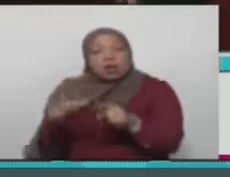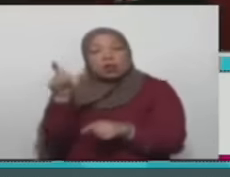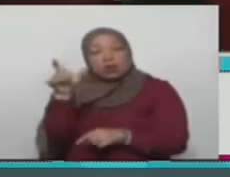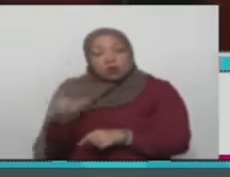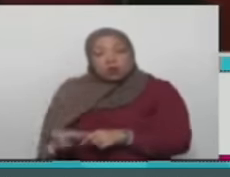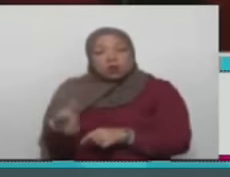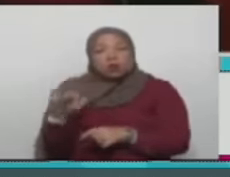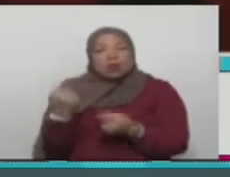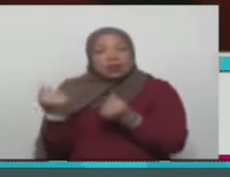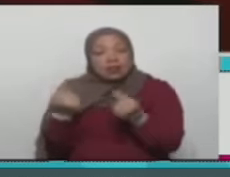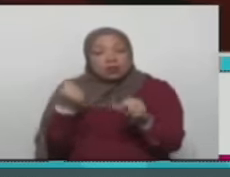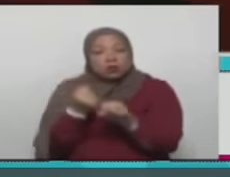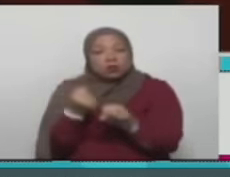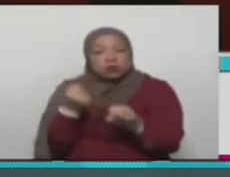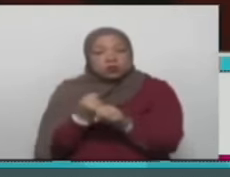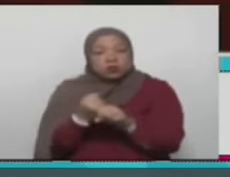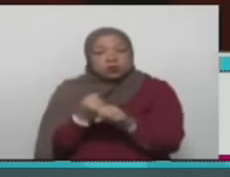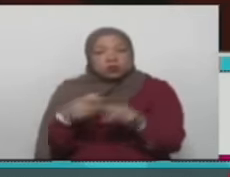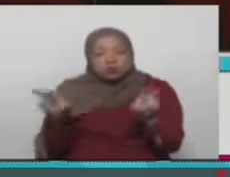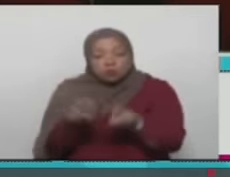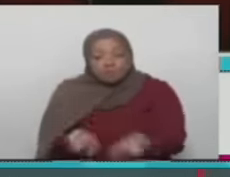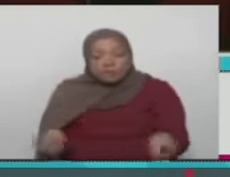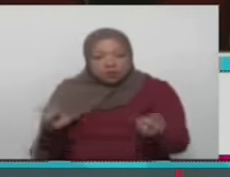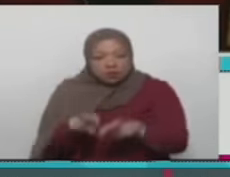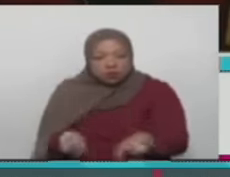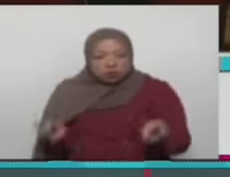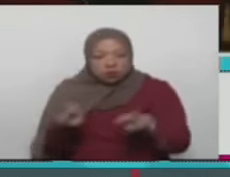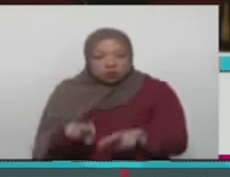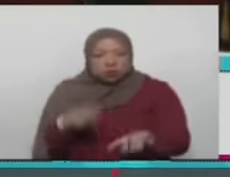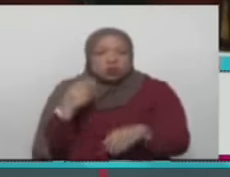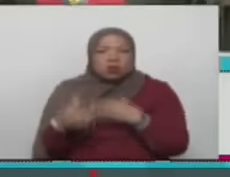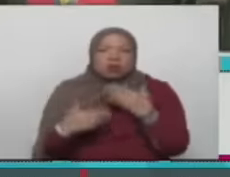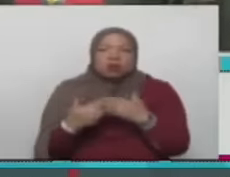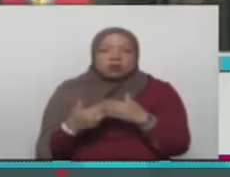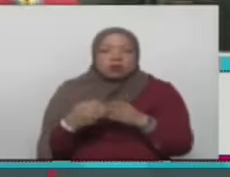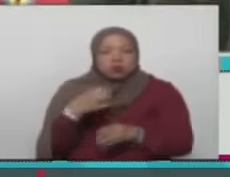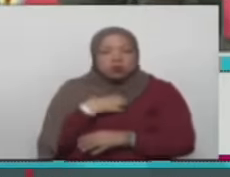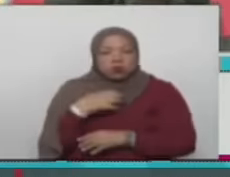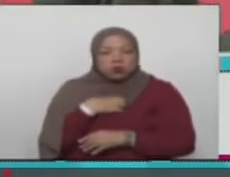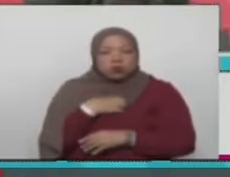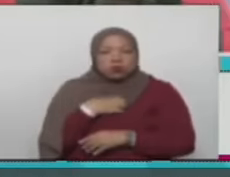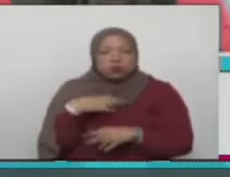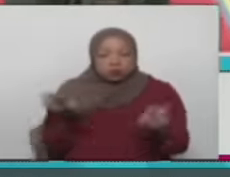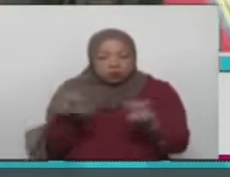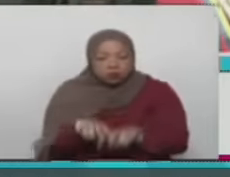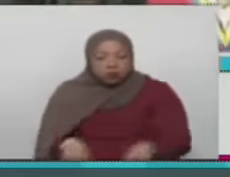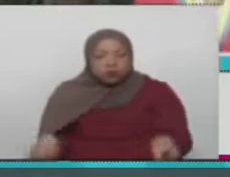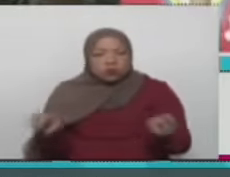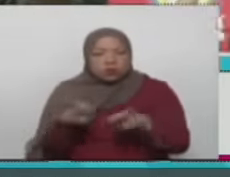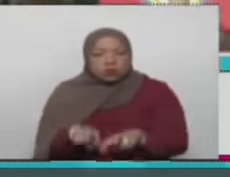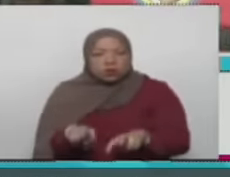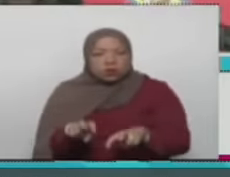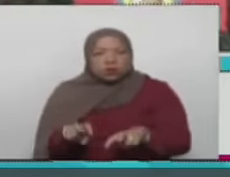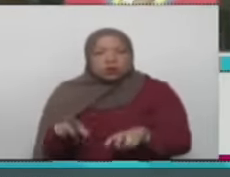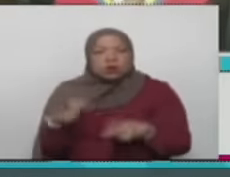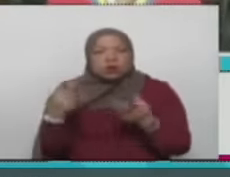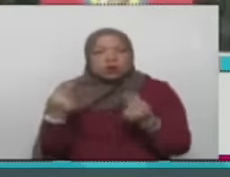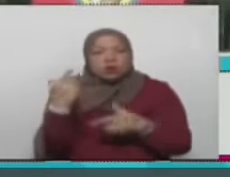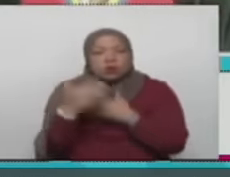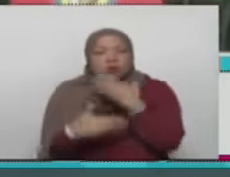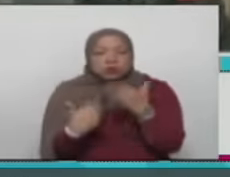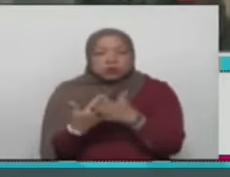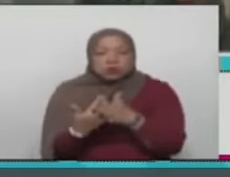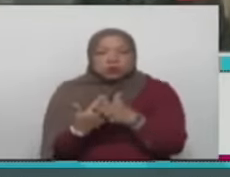del recurso. En la investigación, en esa potestad investigativa, muchas cosas se